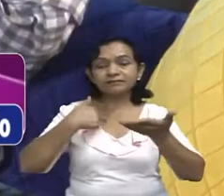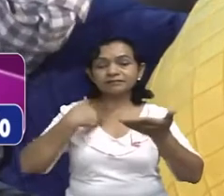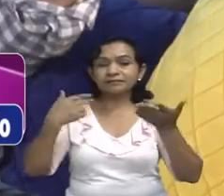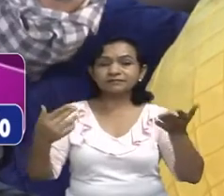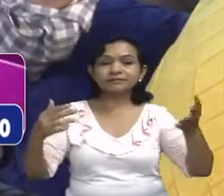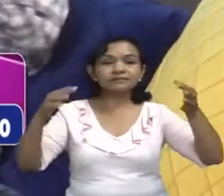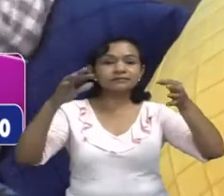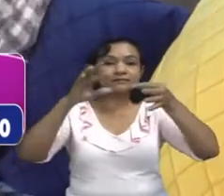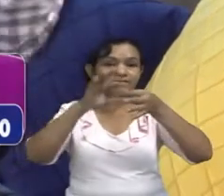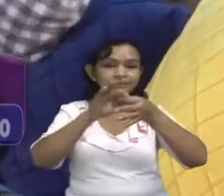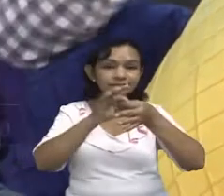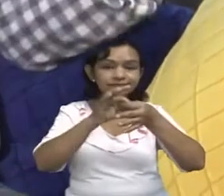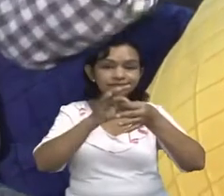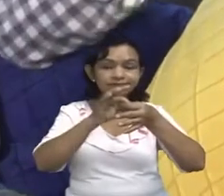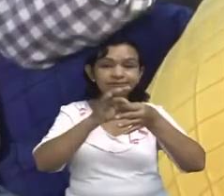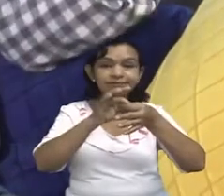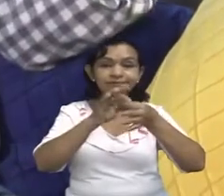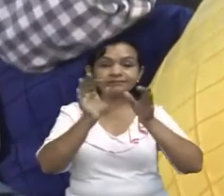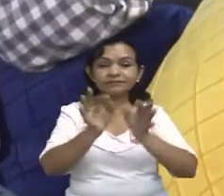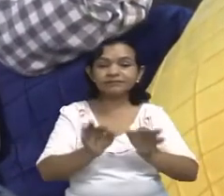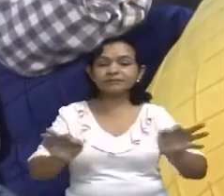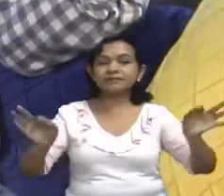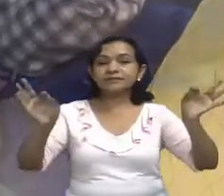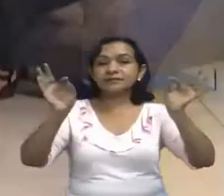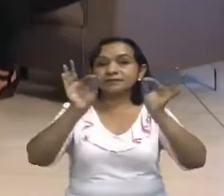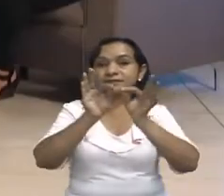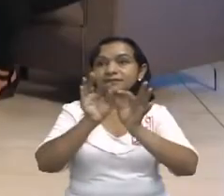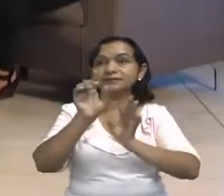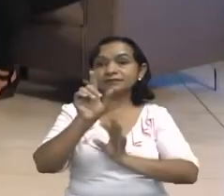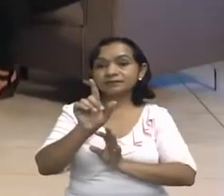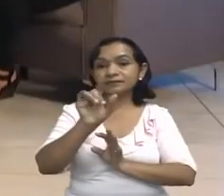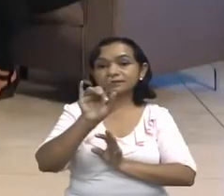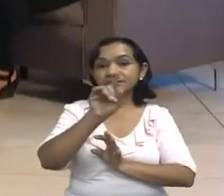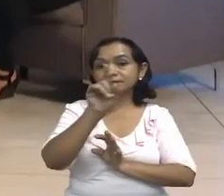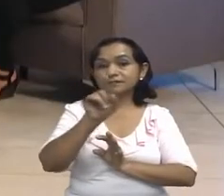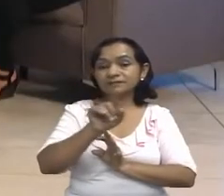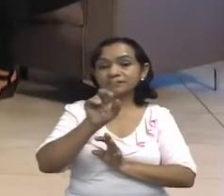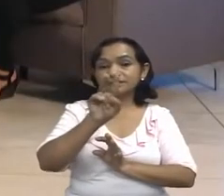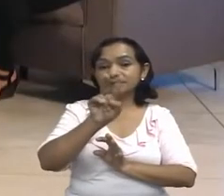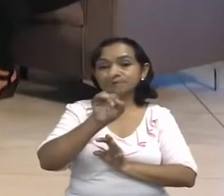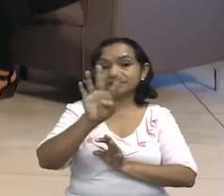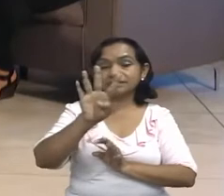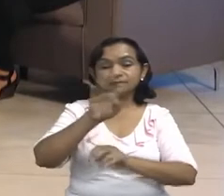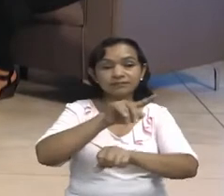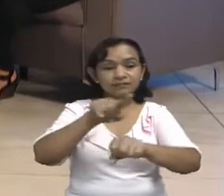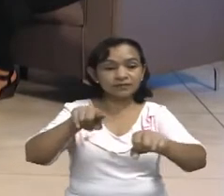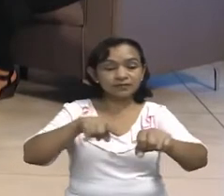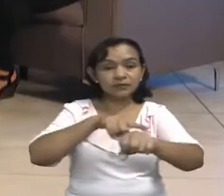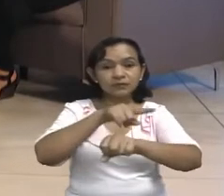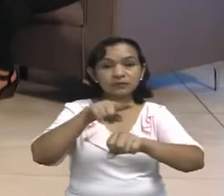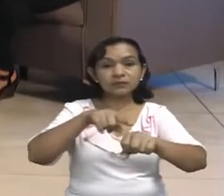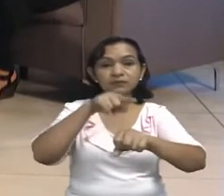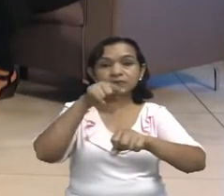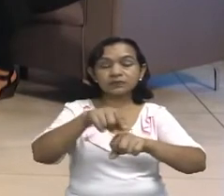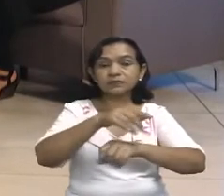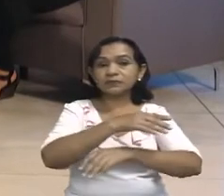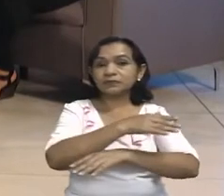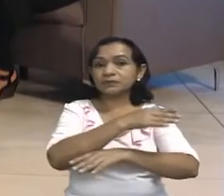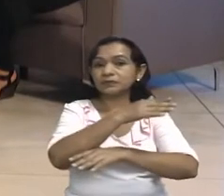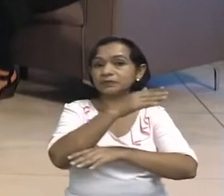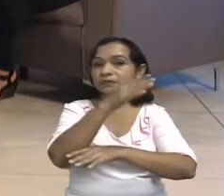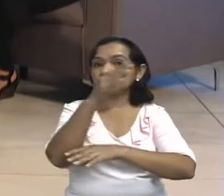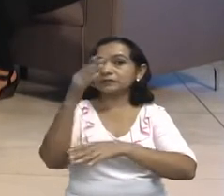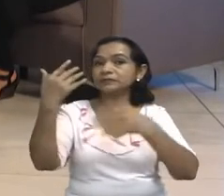armando la parrilla. Porque mencionaste algo interesante, lo mencionó Liz. Sí, sí. 24 horas, dice, de transmisión, ¿verdad? Ese era el reto